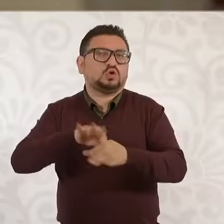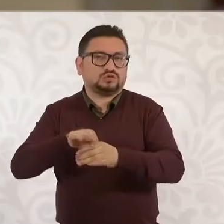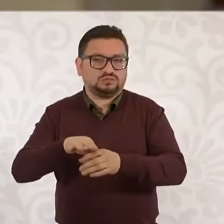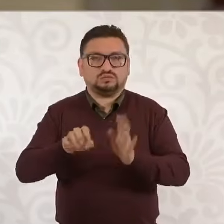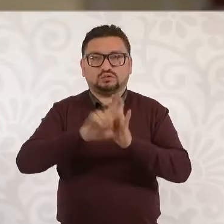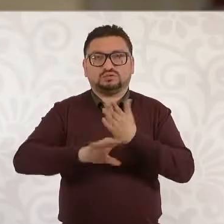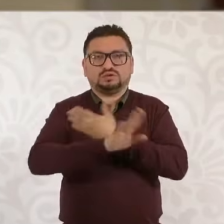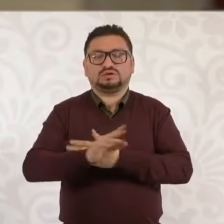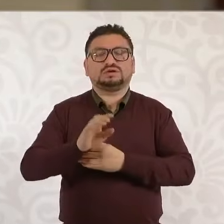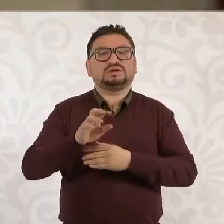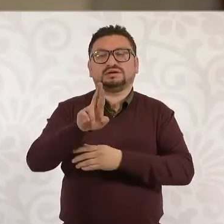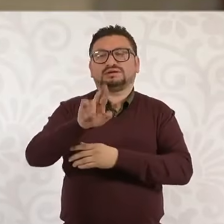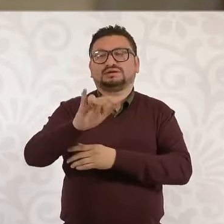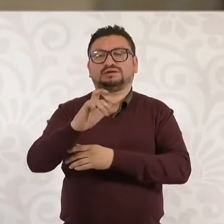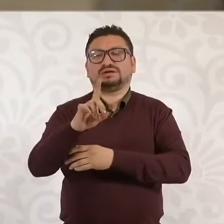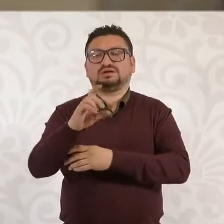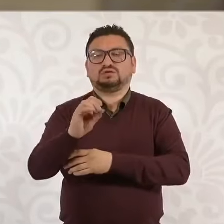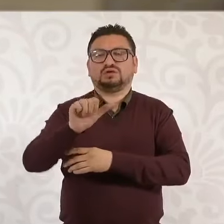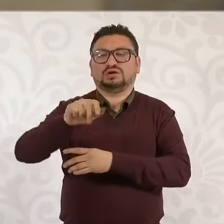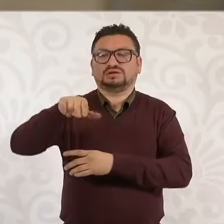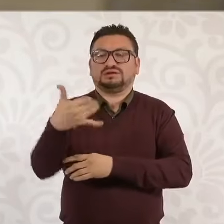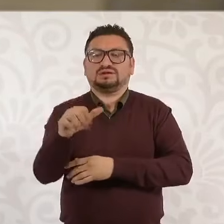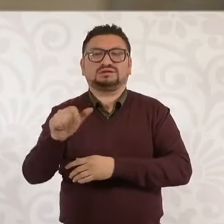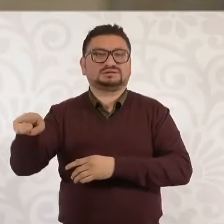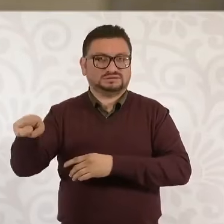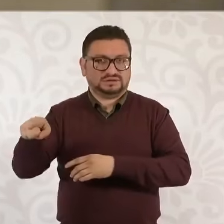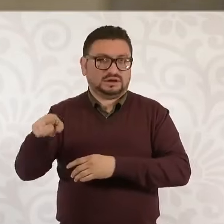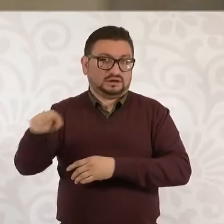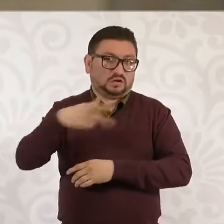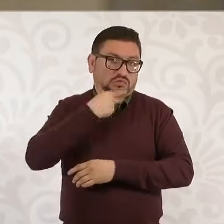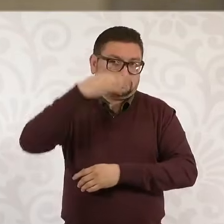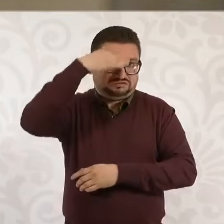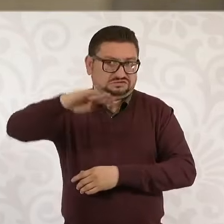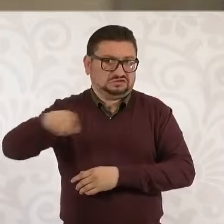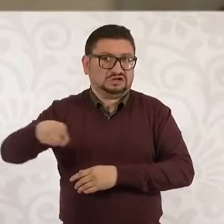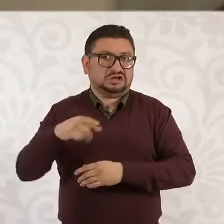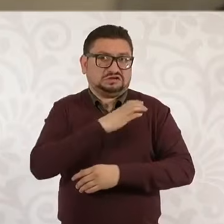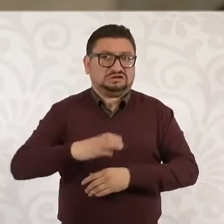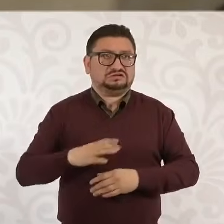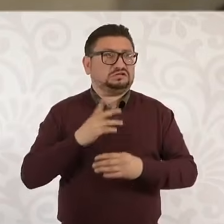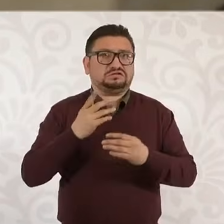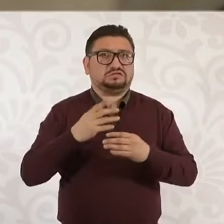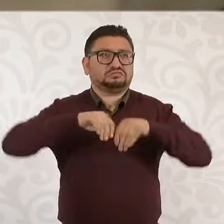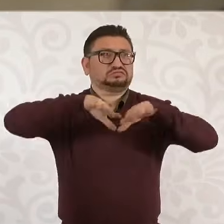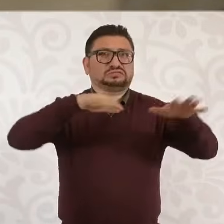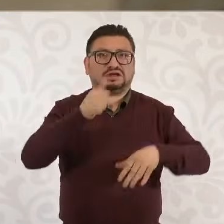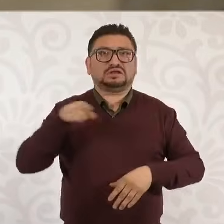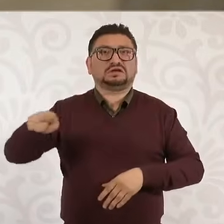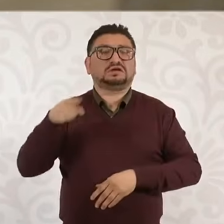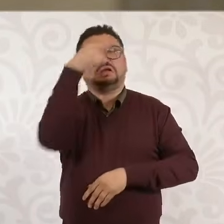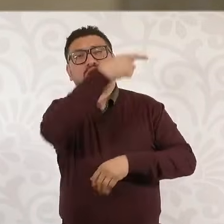que, Ricardo Anaya, este señor que no hizo campaña, de hecho, estaba en Estados